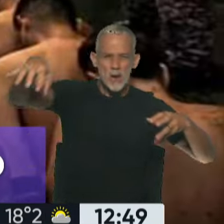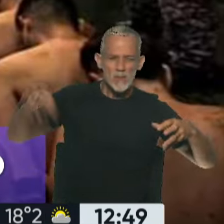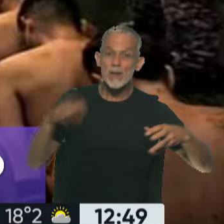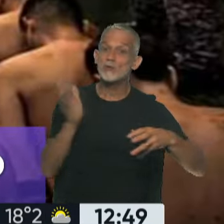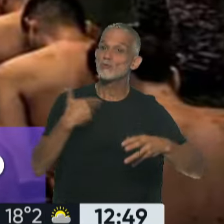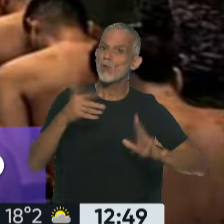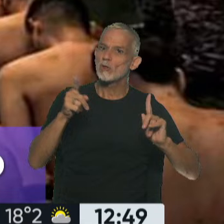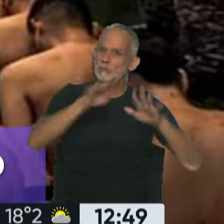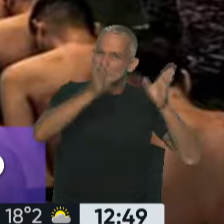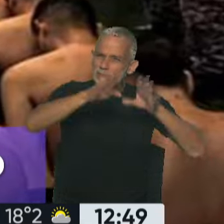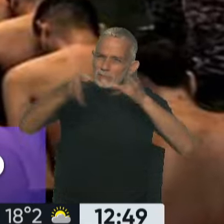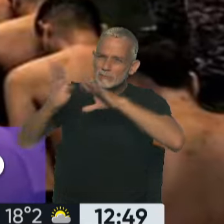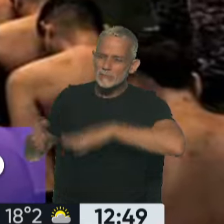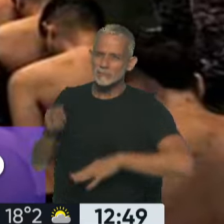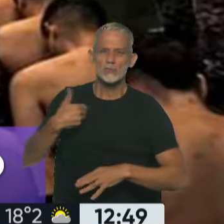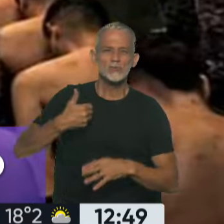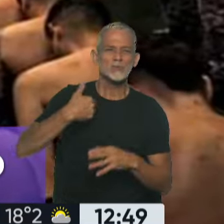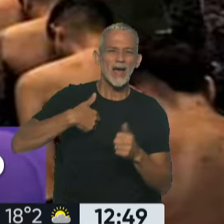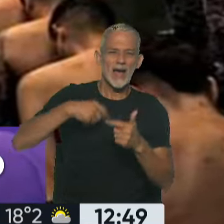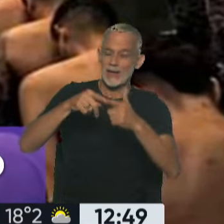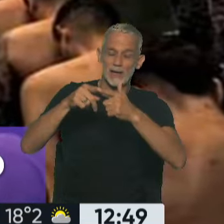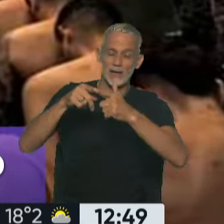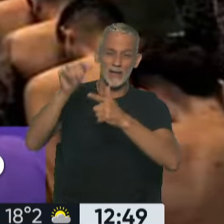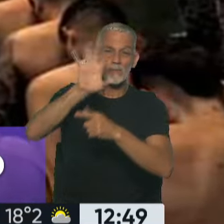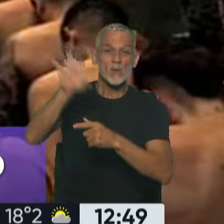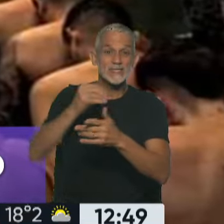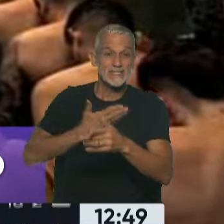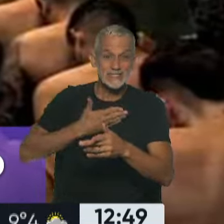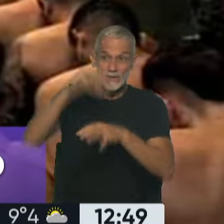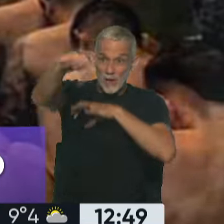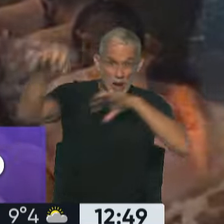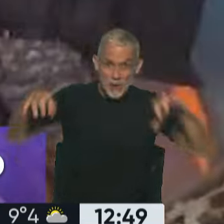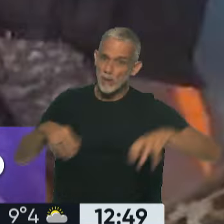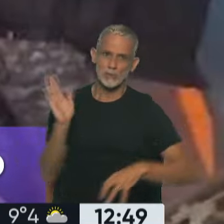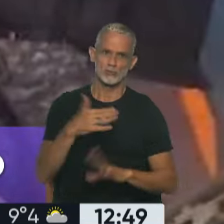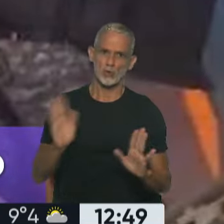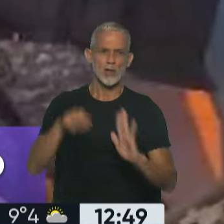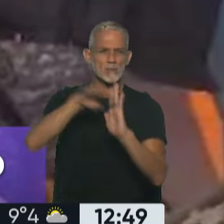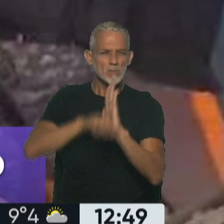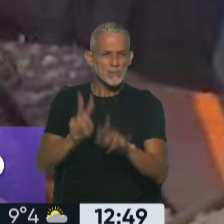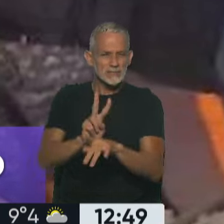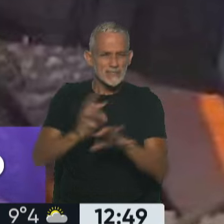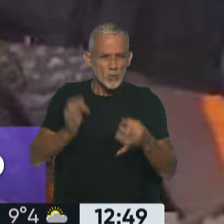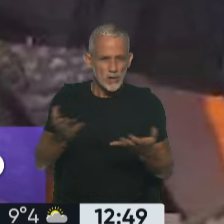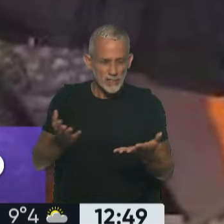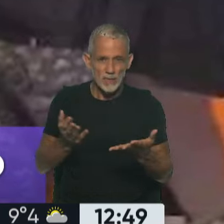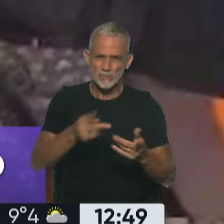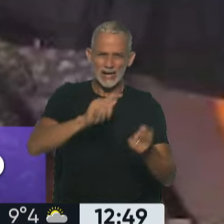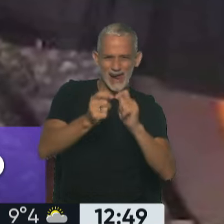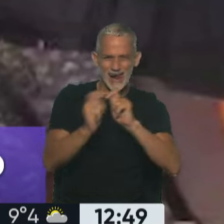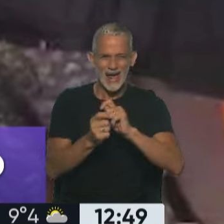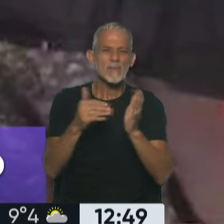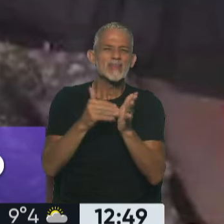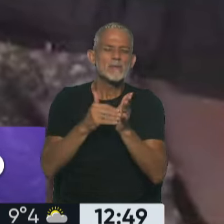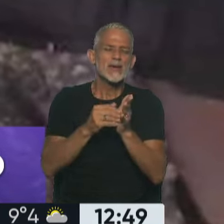en todos los pabellones. Por supuesto que en cada caso, las medidas de seguridad se adaptan